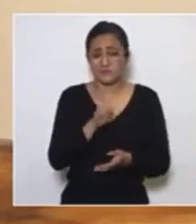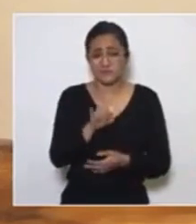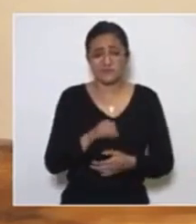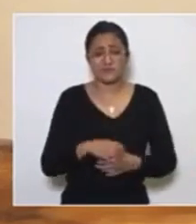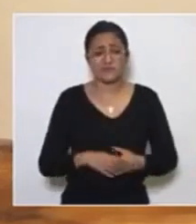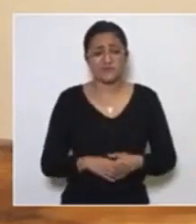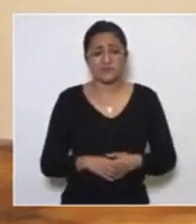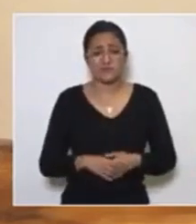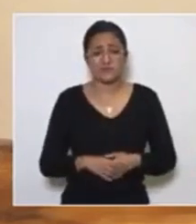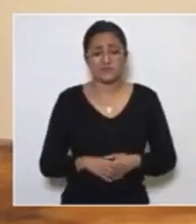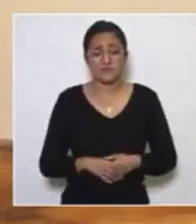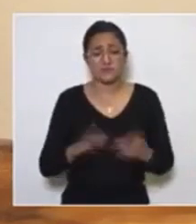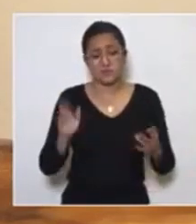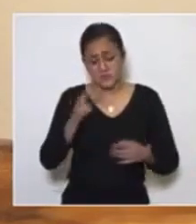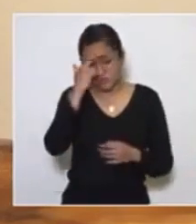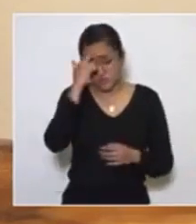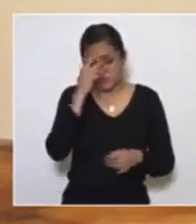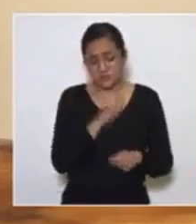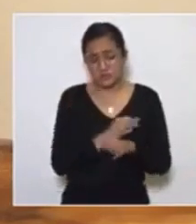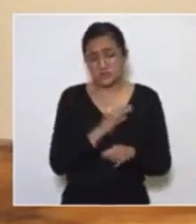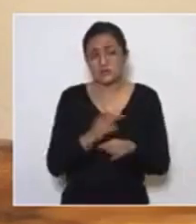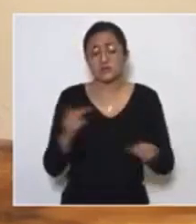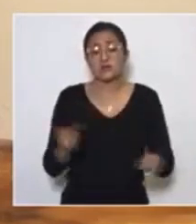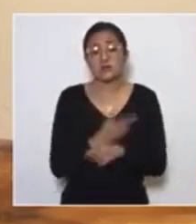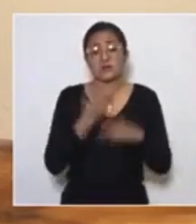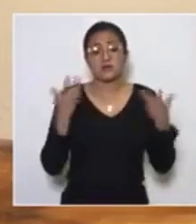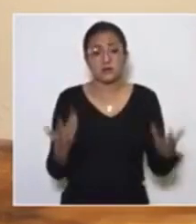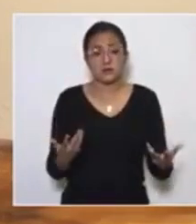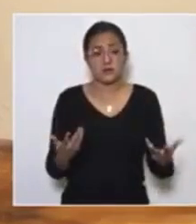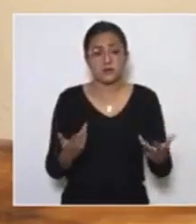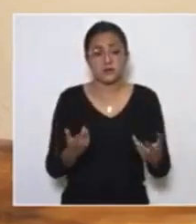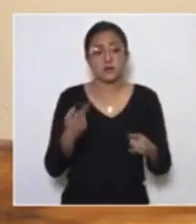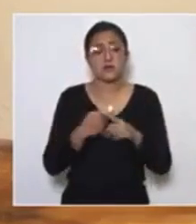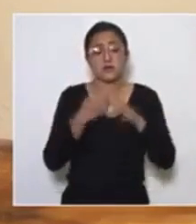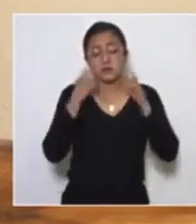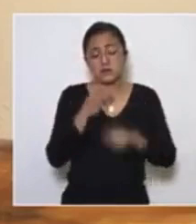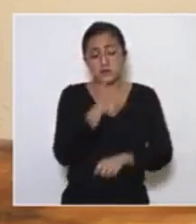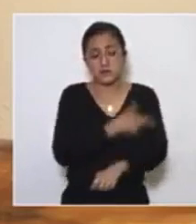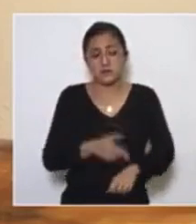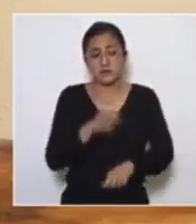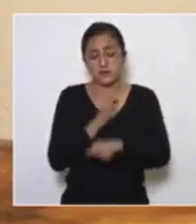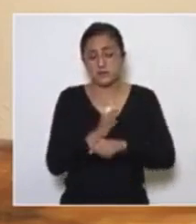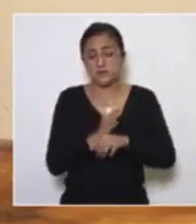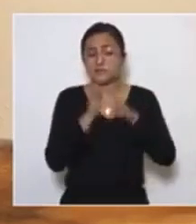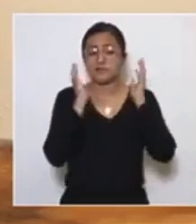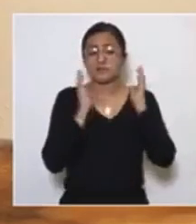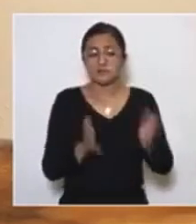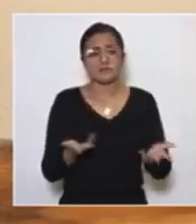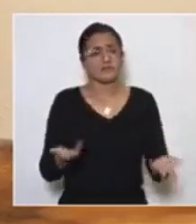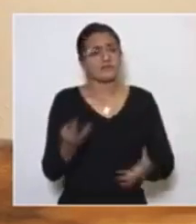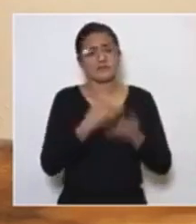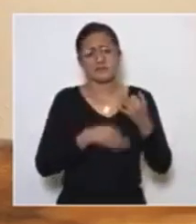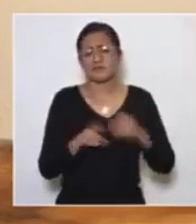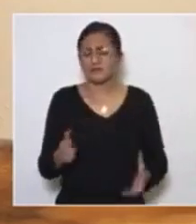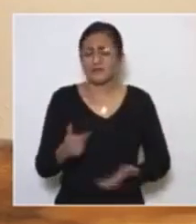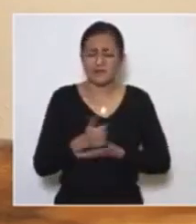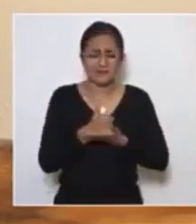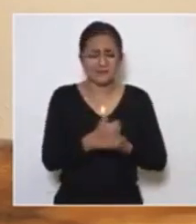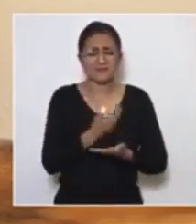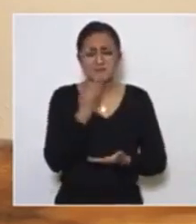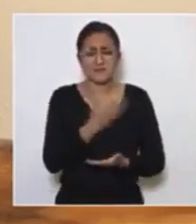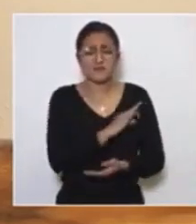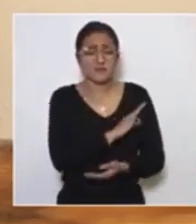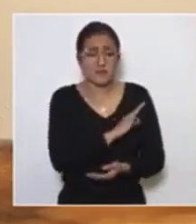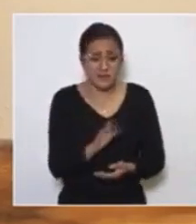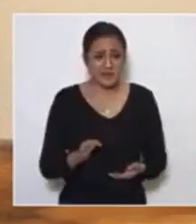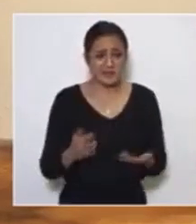estamos apoyando. Reconocemos muchas situaciones de hecho y las estamos resolviendo. Entonces, todos a contribuir,